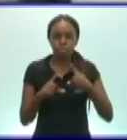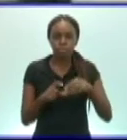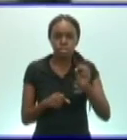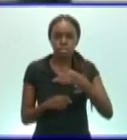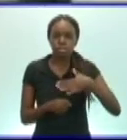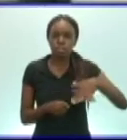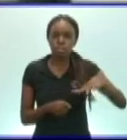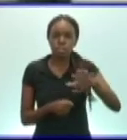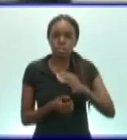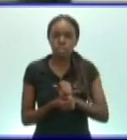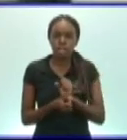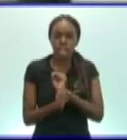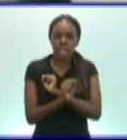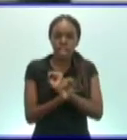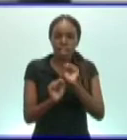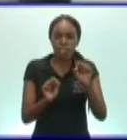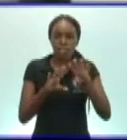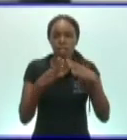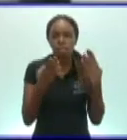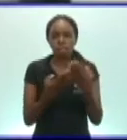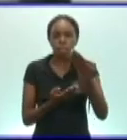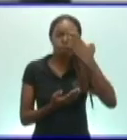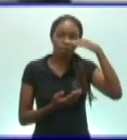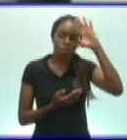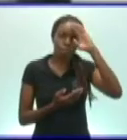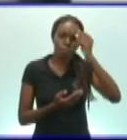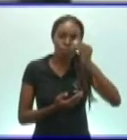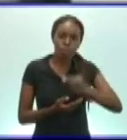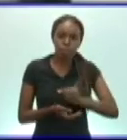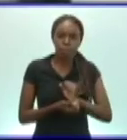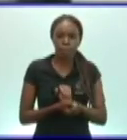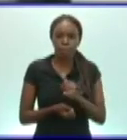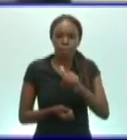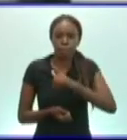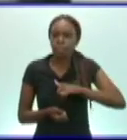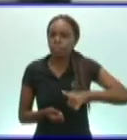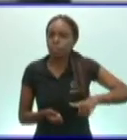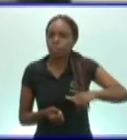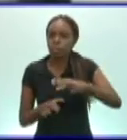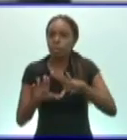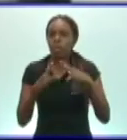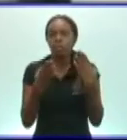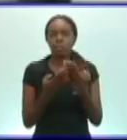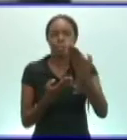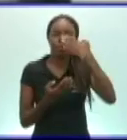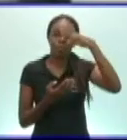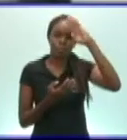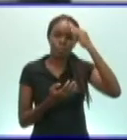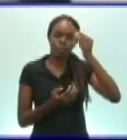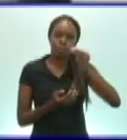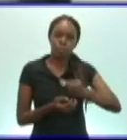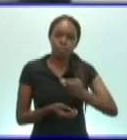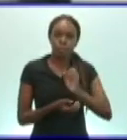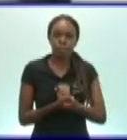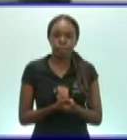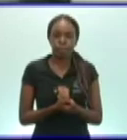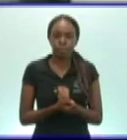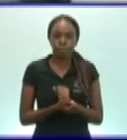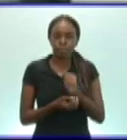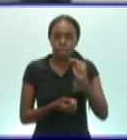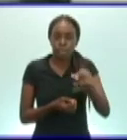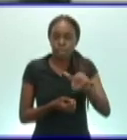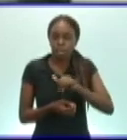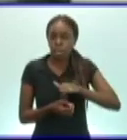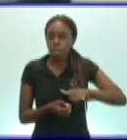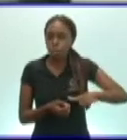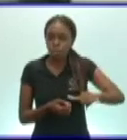decir, libertad de todos los cubanos, igualdad entre todos los cubanos. Ese principio, igualdad entre